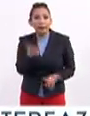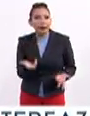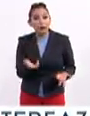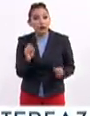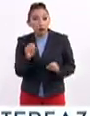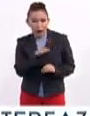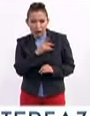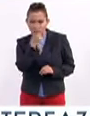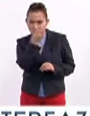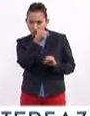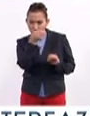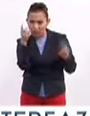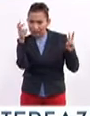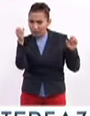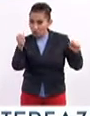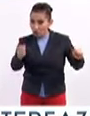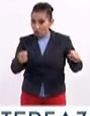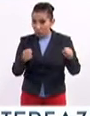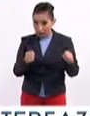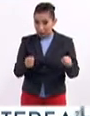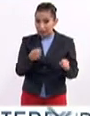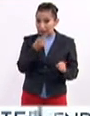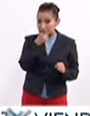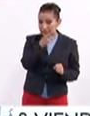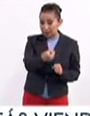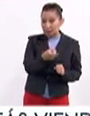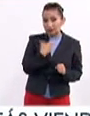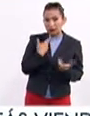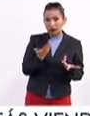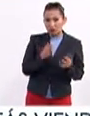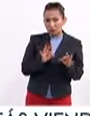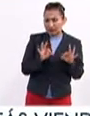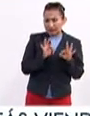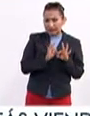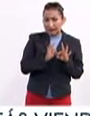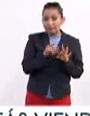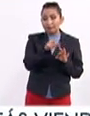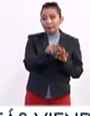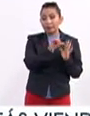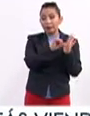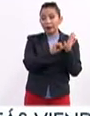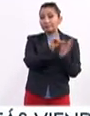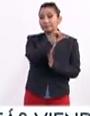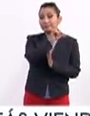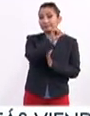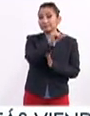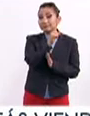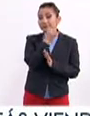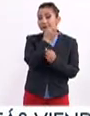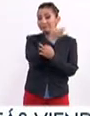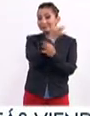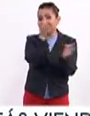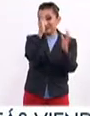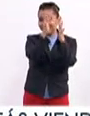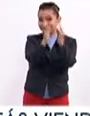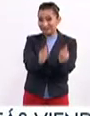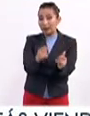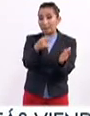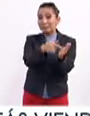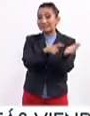Hay una frase fuerte de gran calado del artículo 16 de la Declaración Francesa